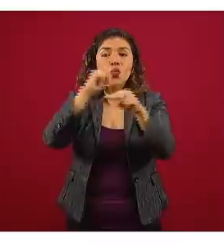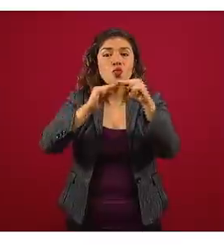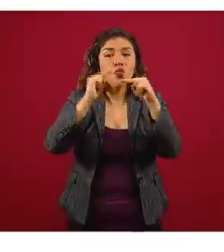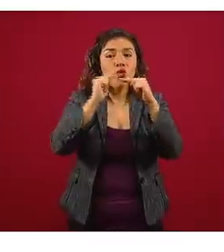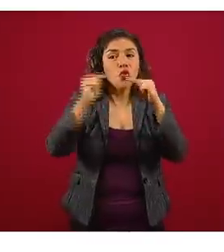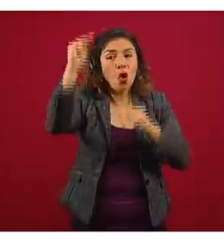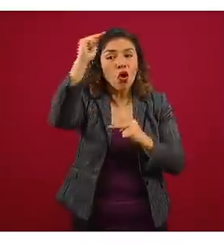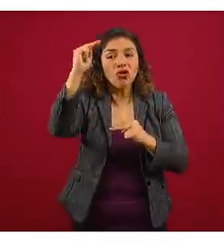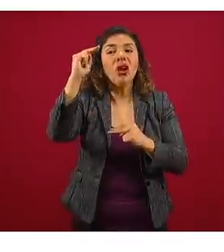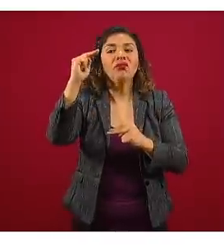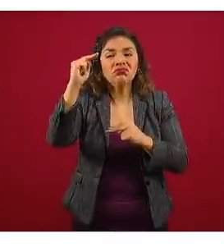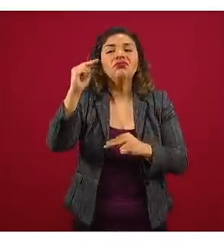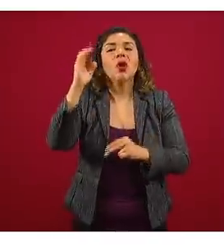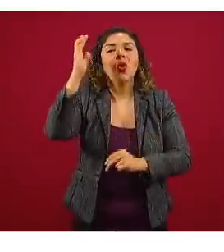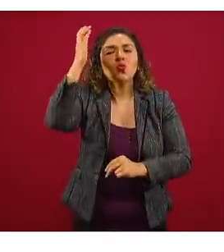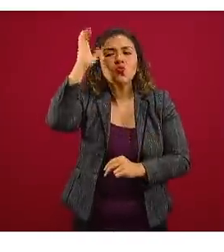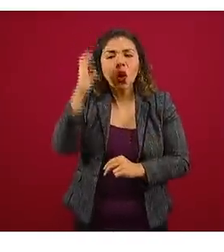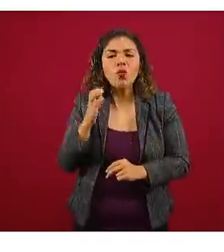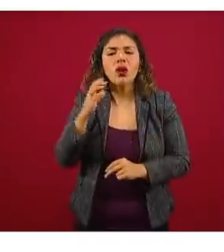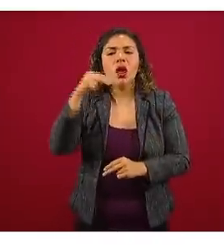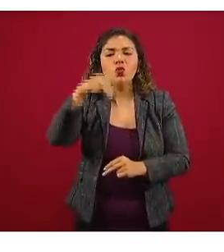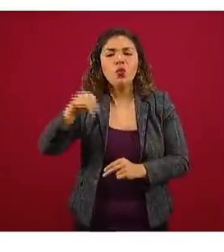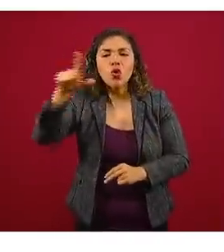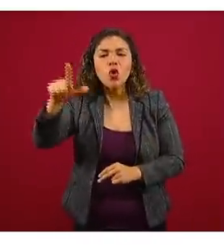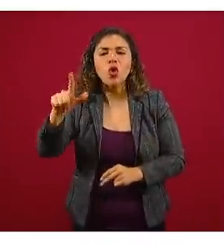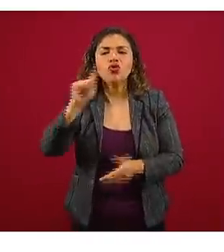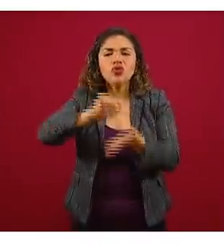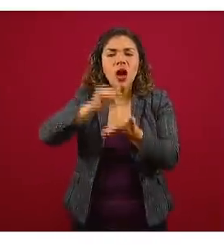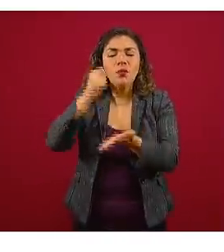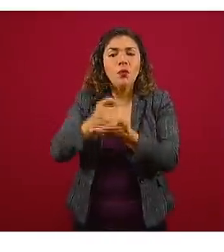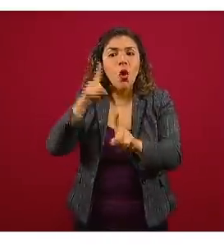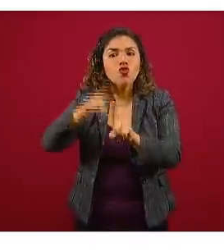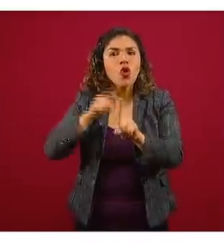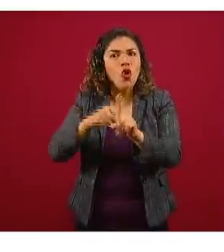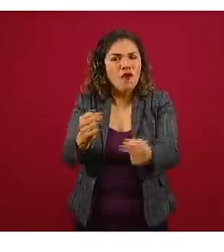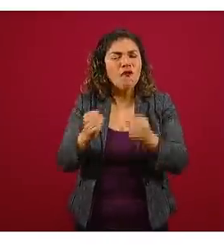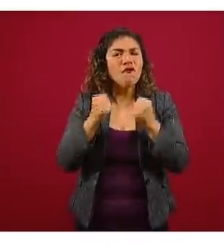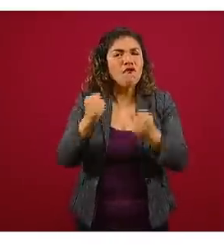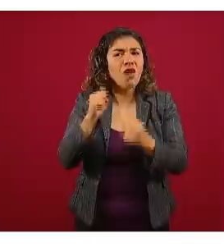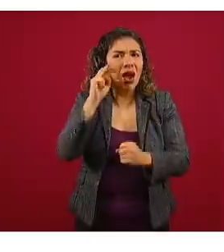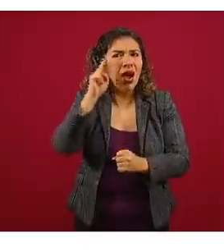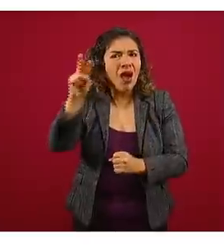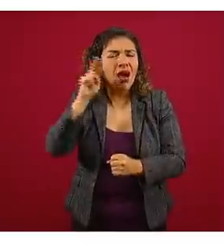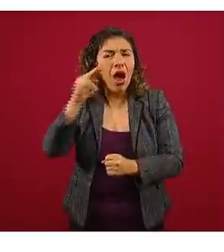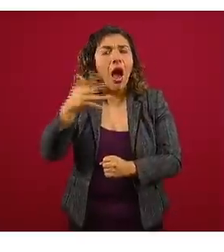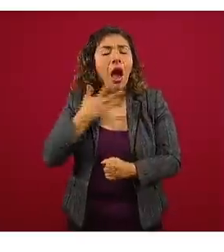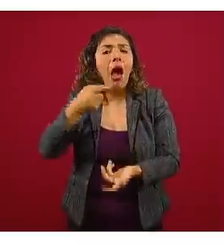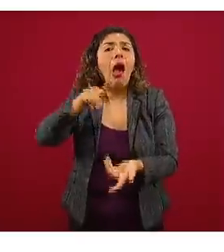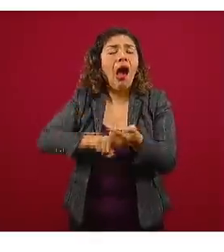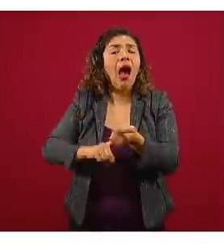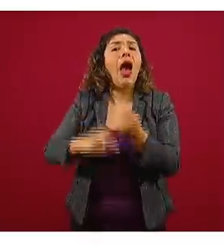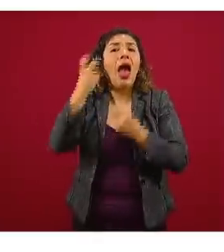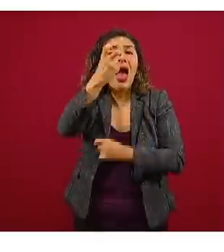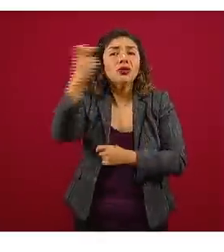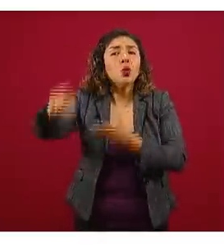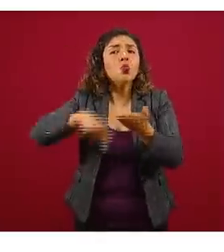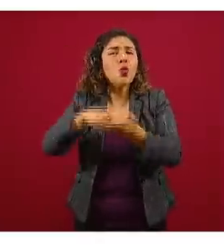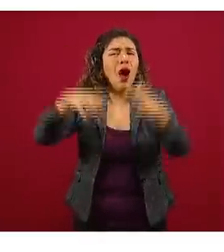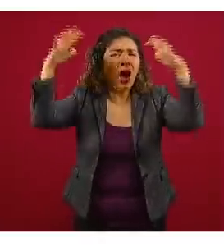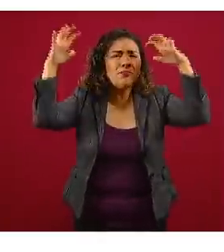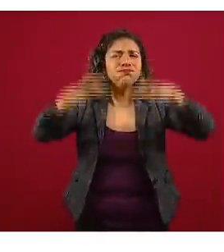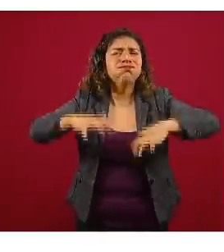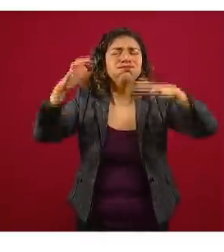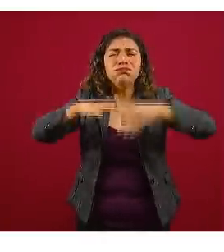coahuila nuevo león tamaulipas hay colores muy fuertes que representan que llovió en esos sitios cerca